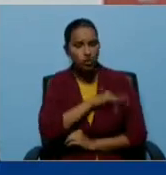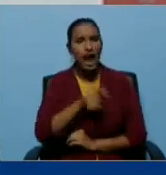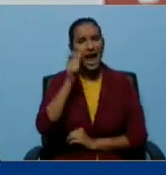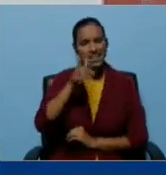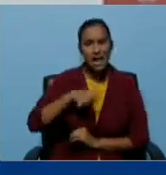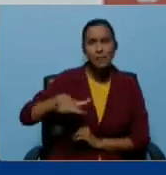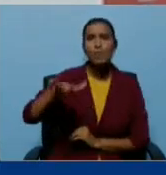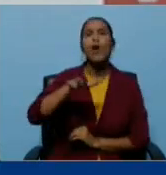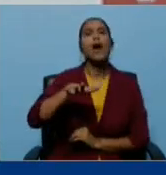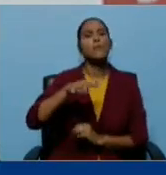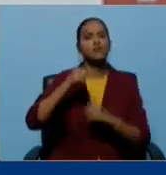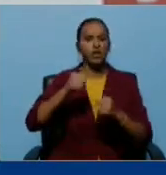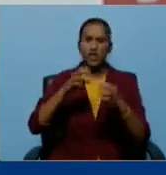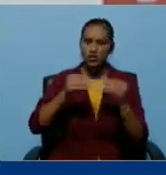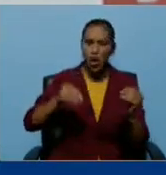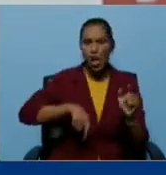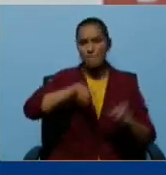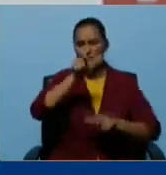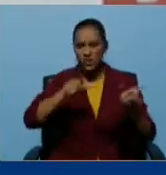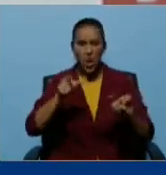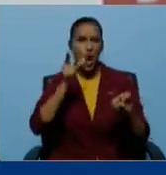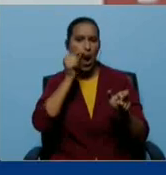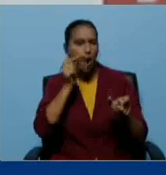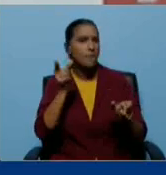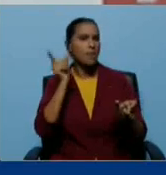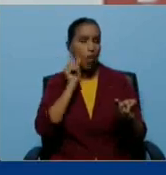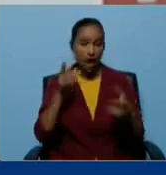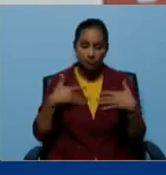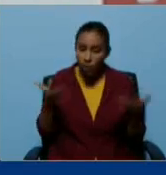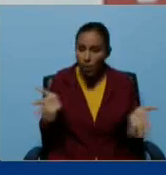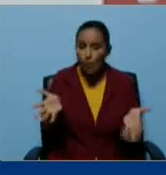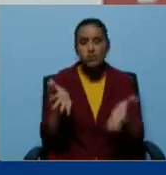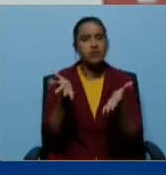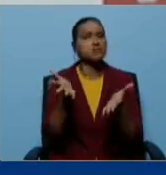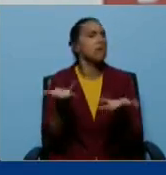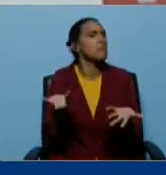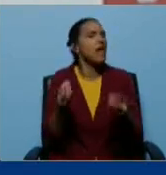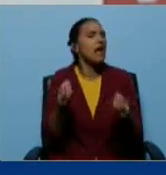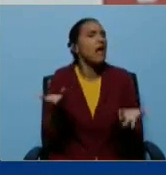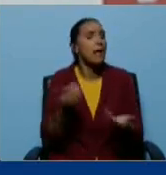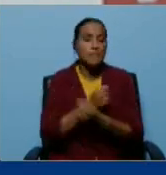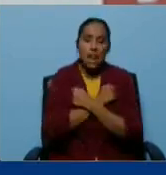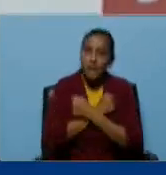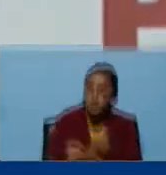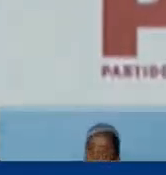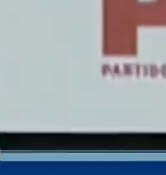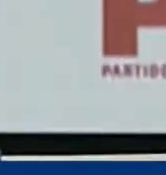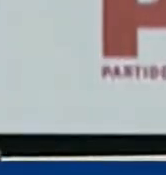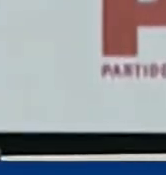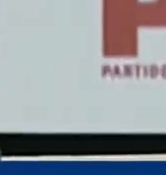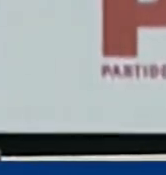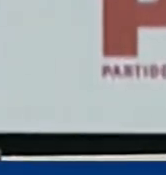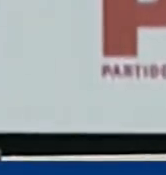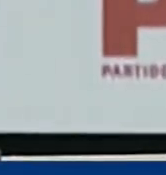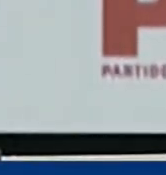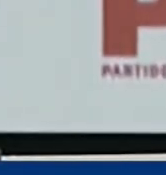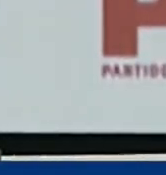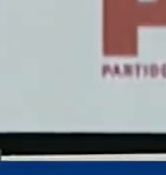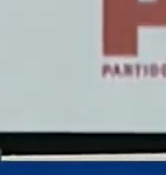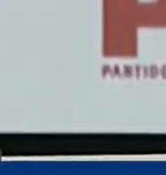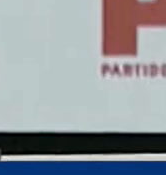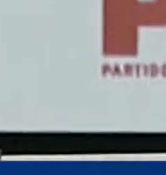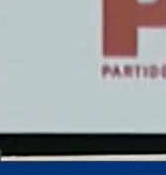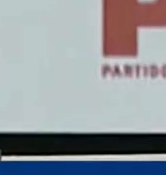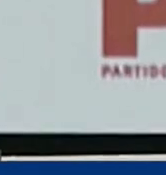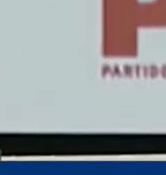de a pie, de los vecinos, de las vecinas, que se motiven para el amor, para la participación. Y llegará el